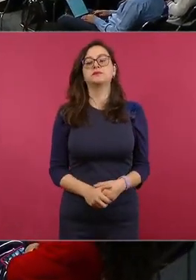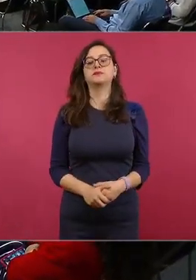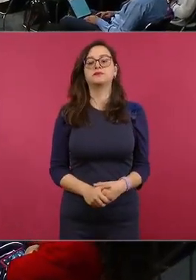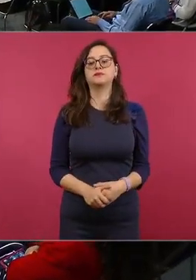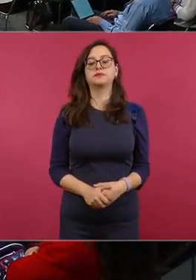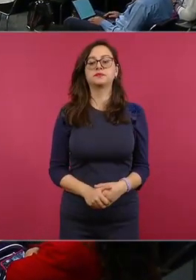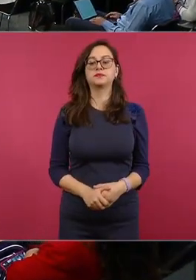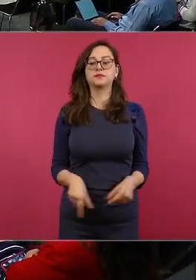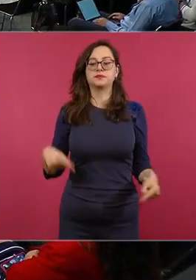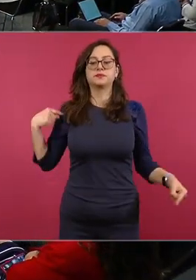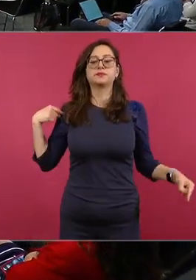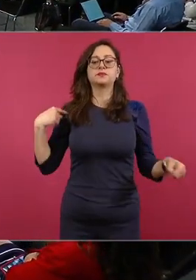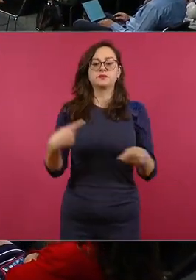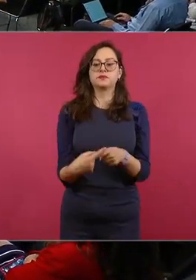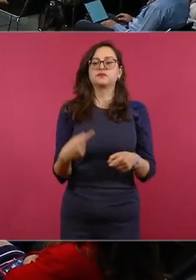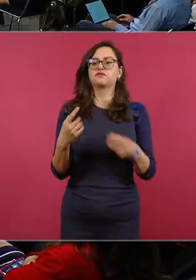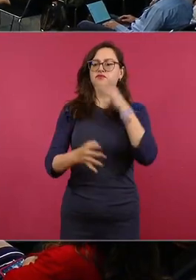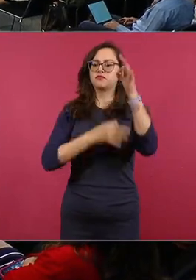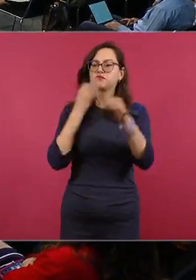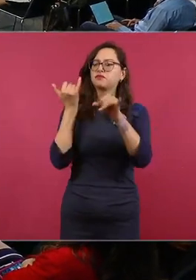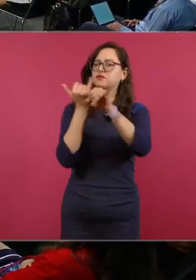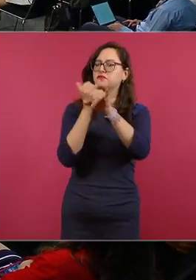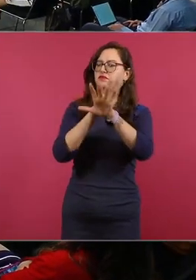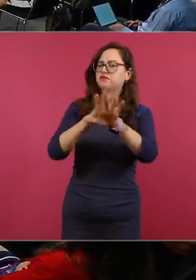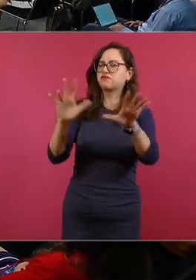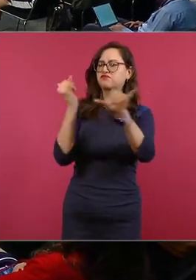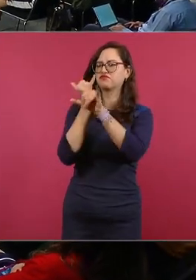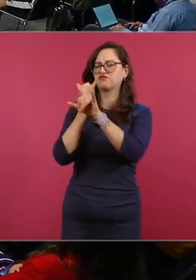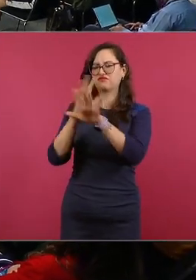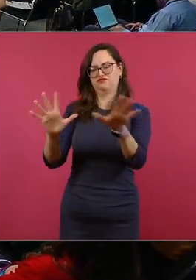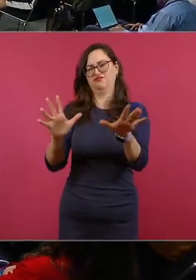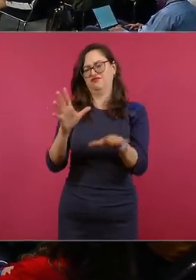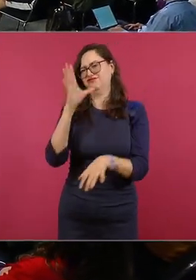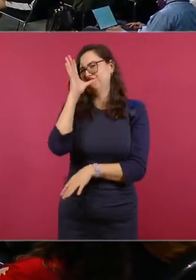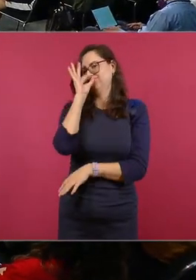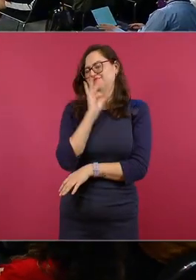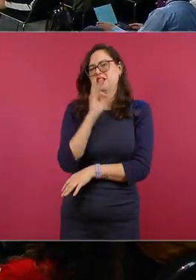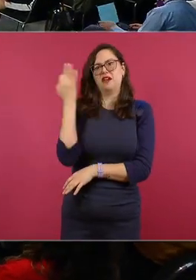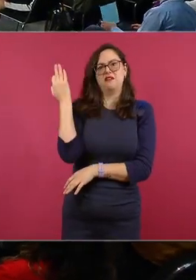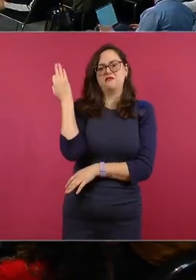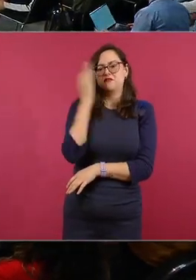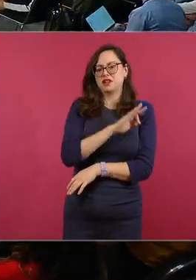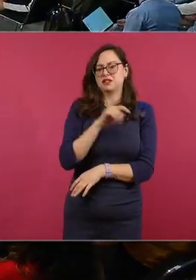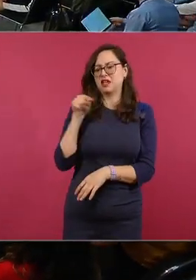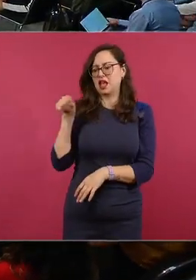serie de desinformación sobre hechos de seguridad en el estado de Quintana Roo. Cada vez